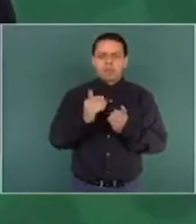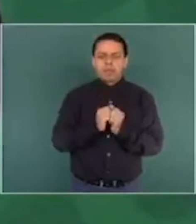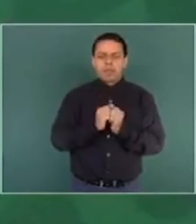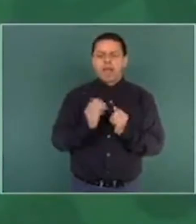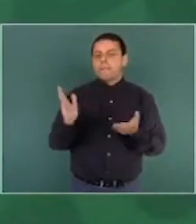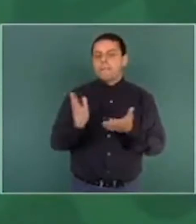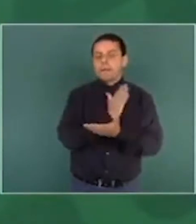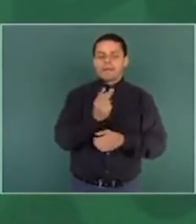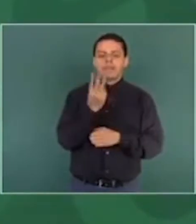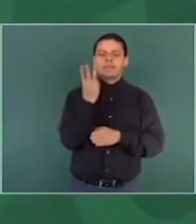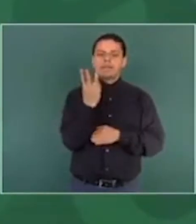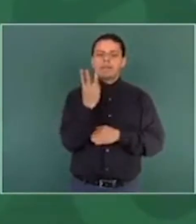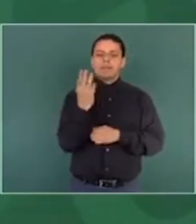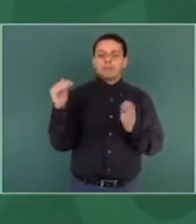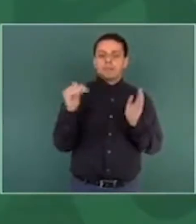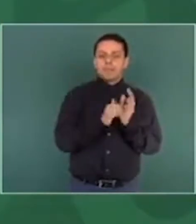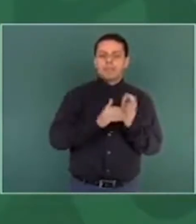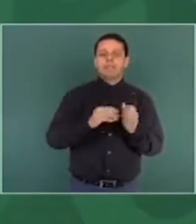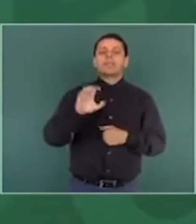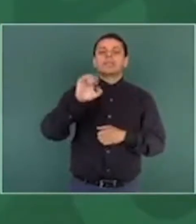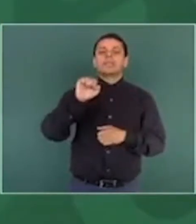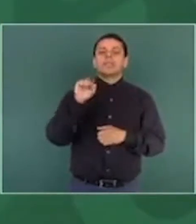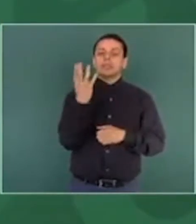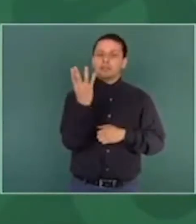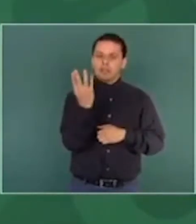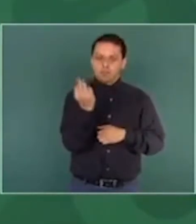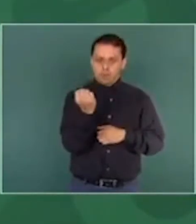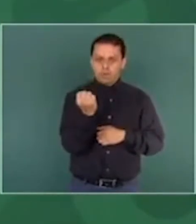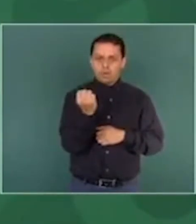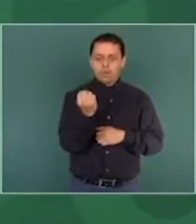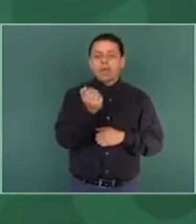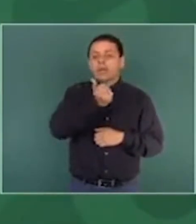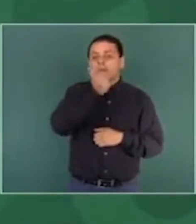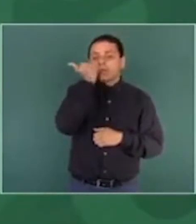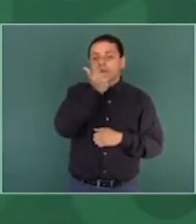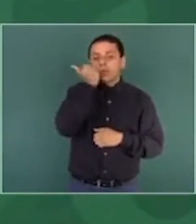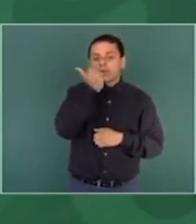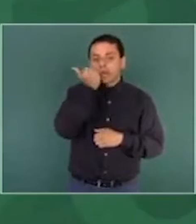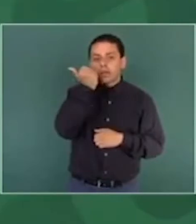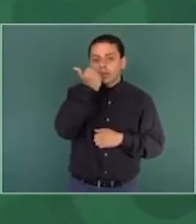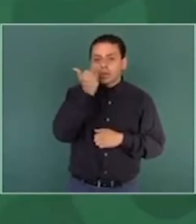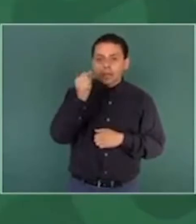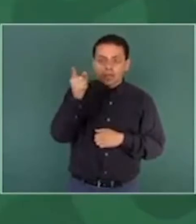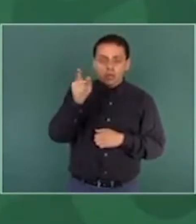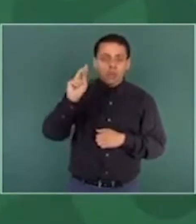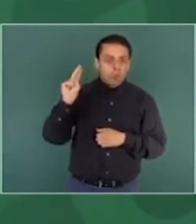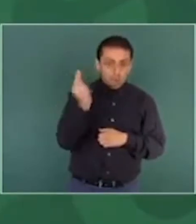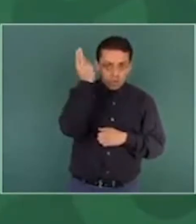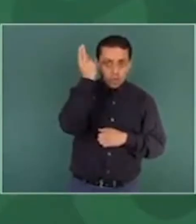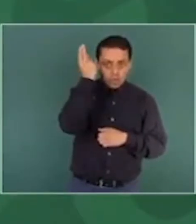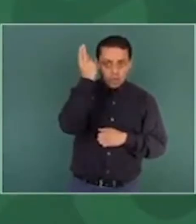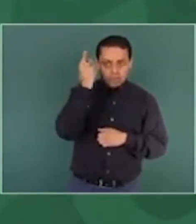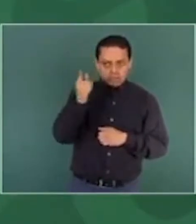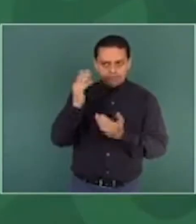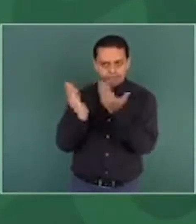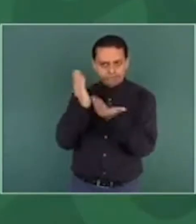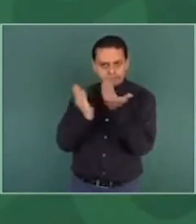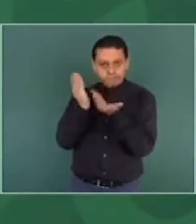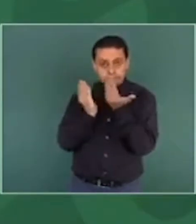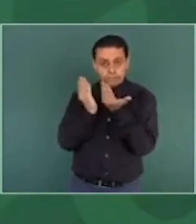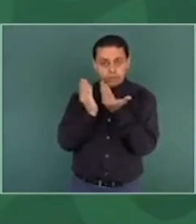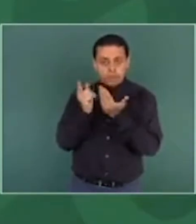planteó que como presidente estaría dispuesto a ir a declarar o enviar un escrito si es necesario, para abonar a las